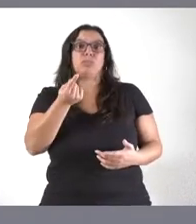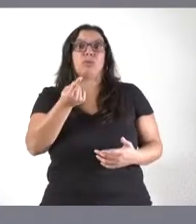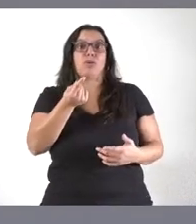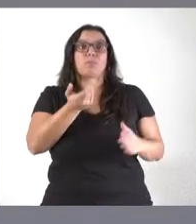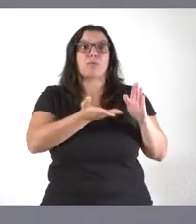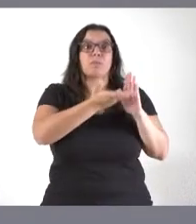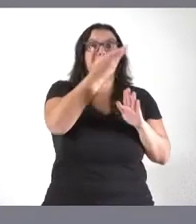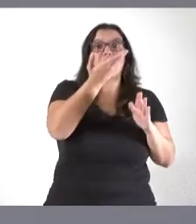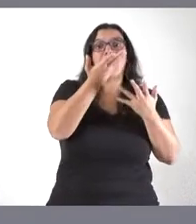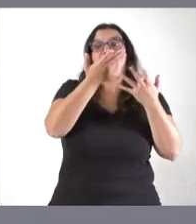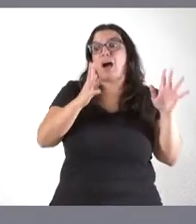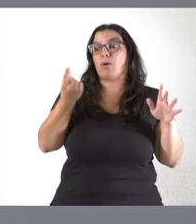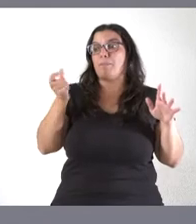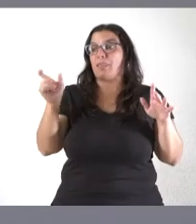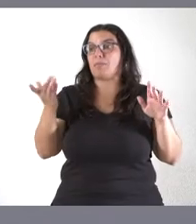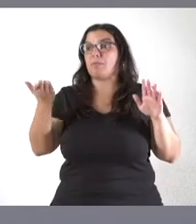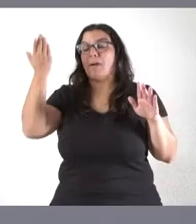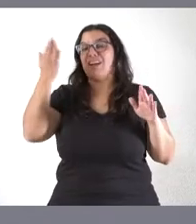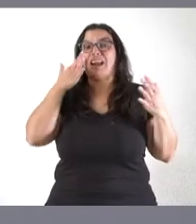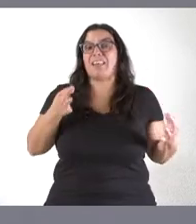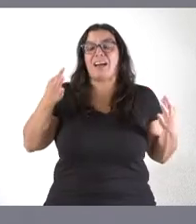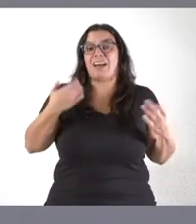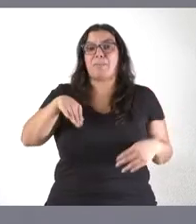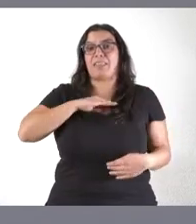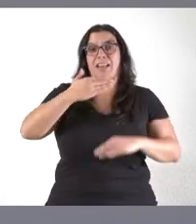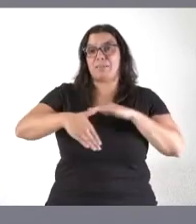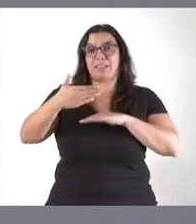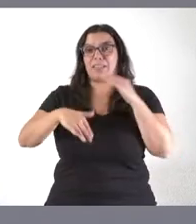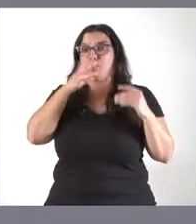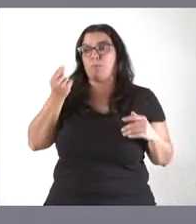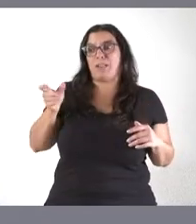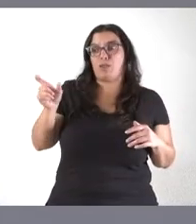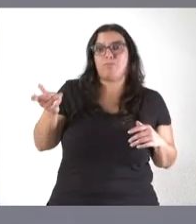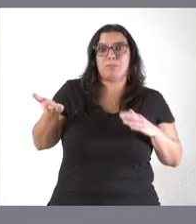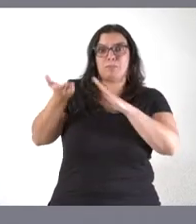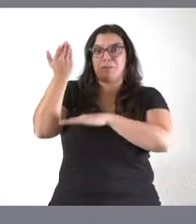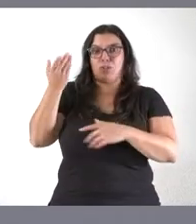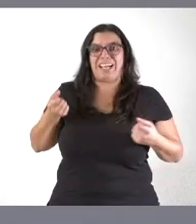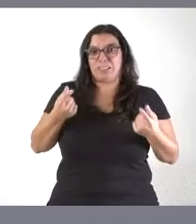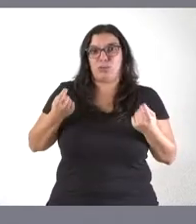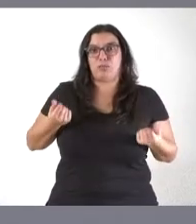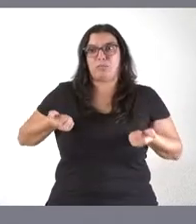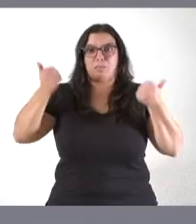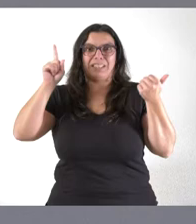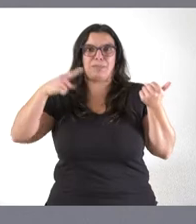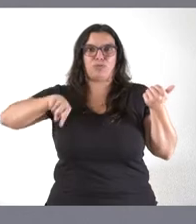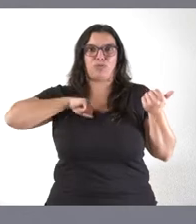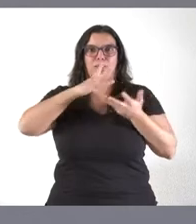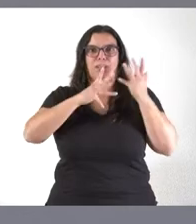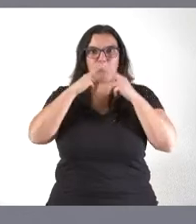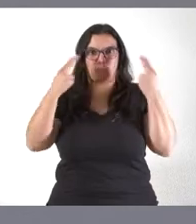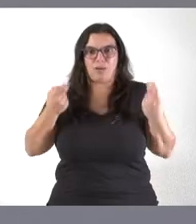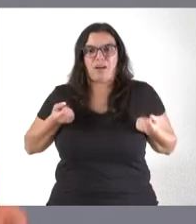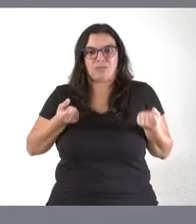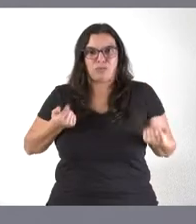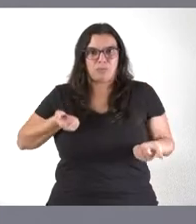pues la capacidad de Real de hacer cosas se limita Porque también las administraciones públicas sufren No padecen pues el incremento